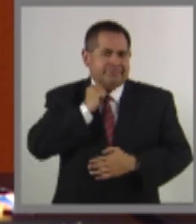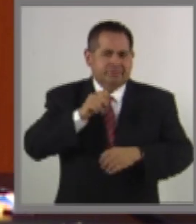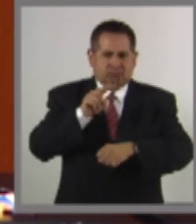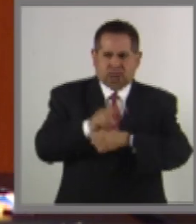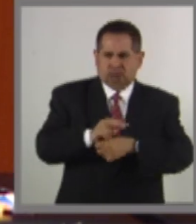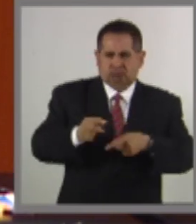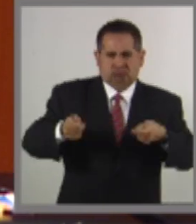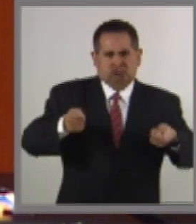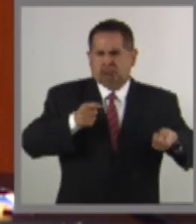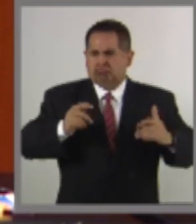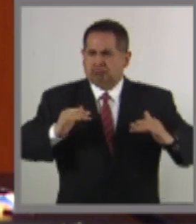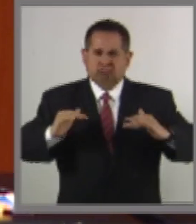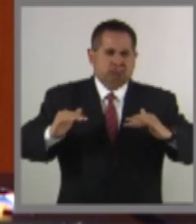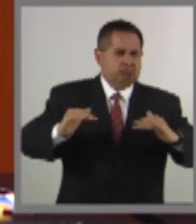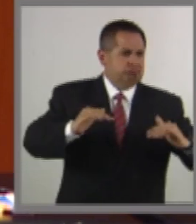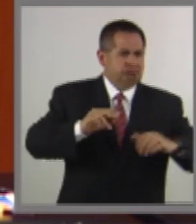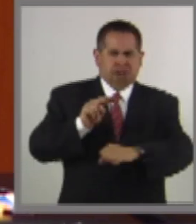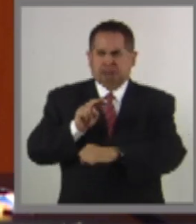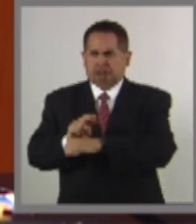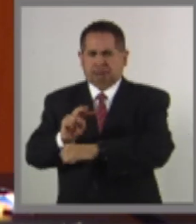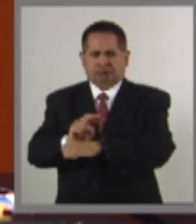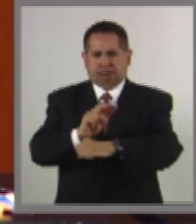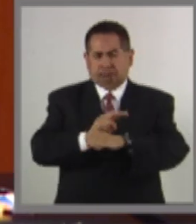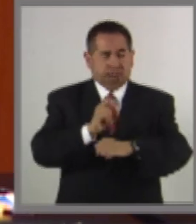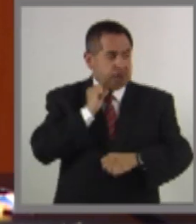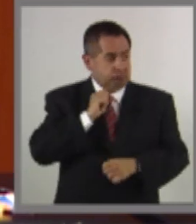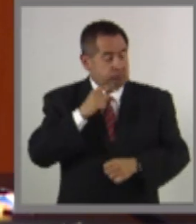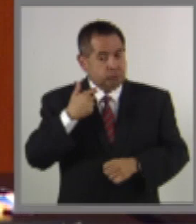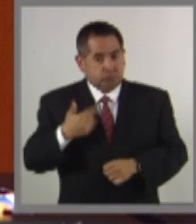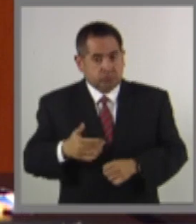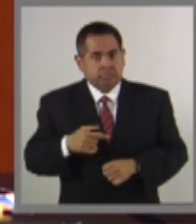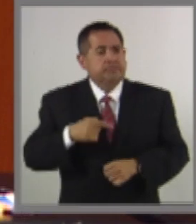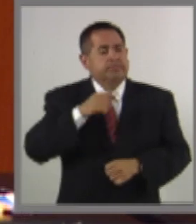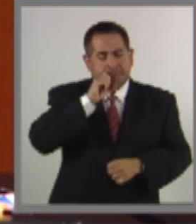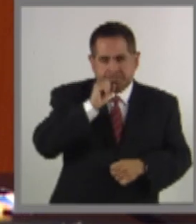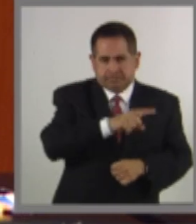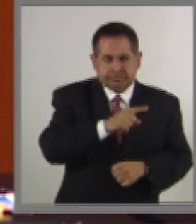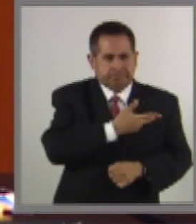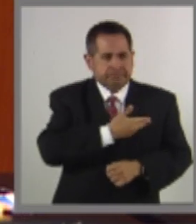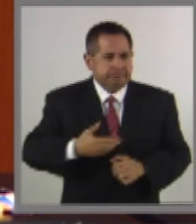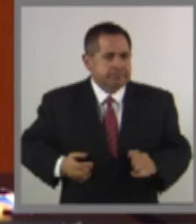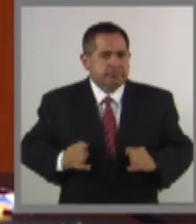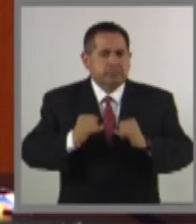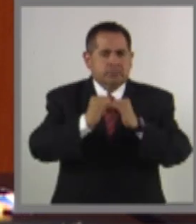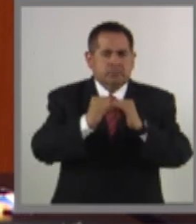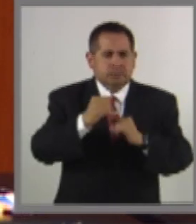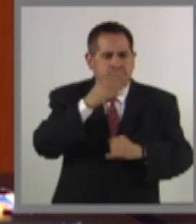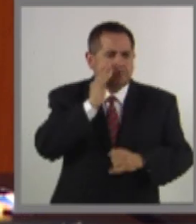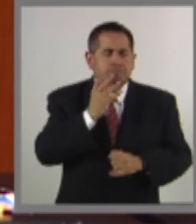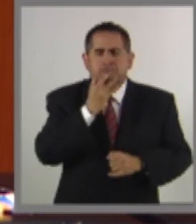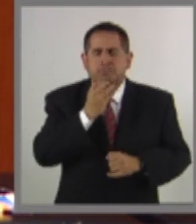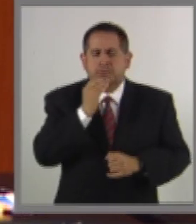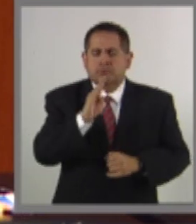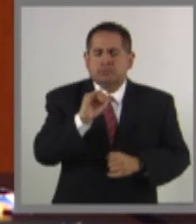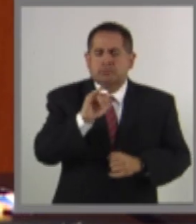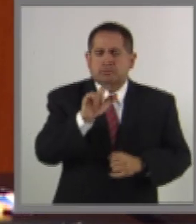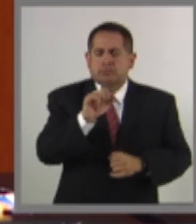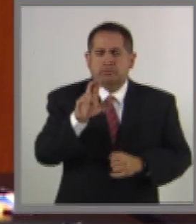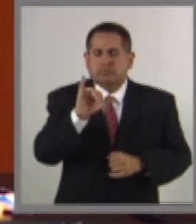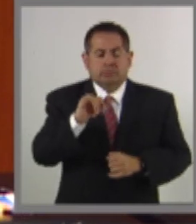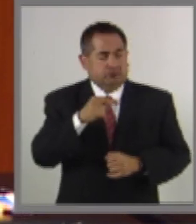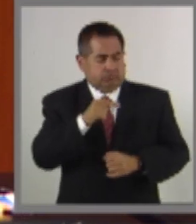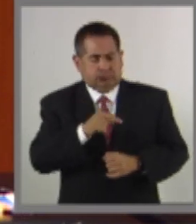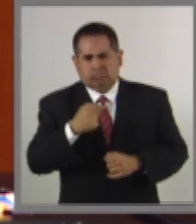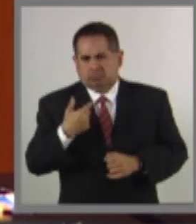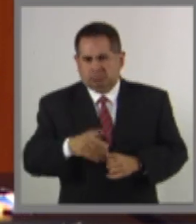la integridad de la institución, al presidente del Instituto Belisario Domínguez, que hizo un esfuerzo